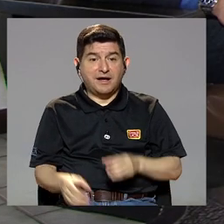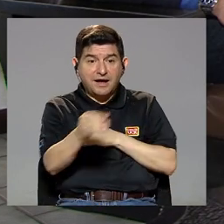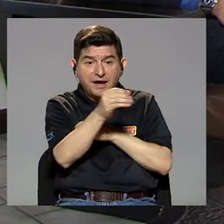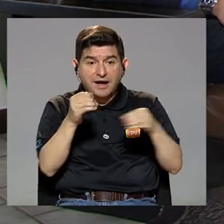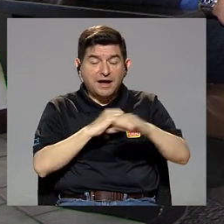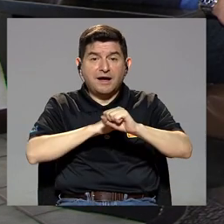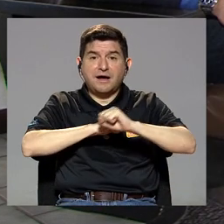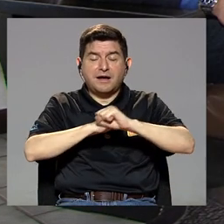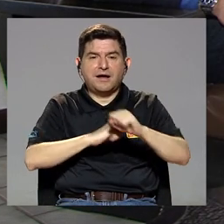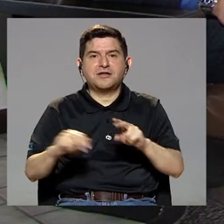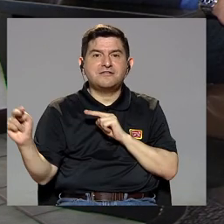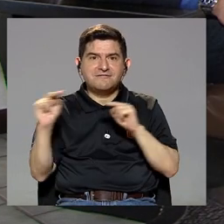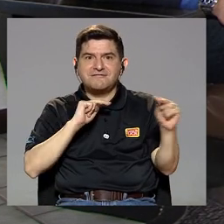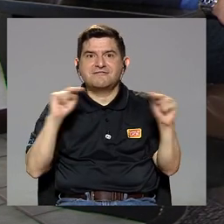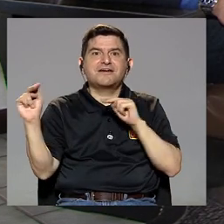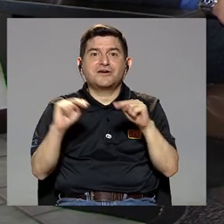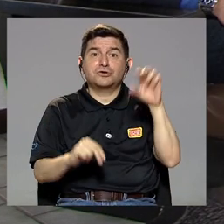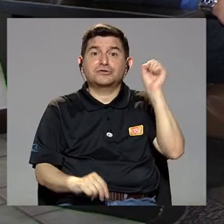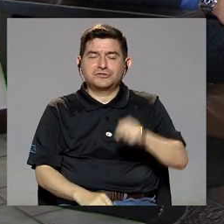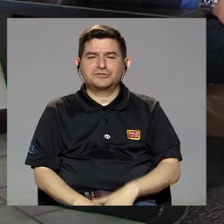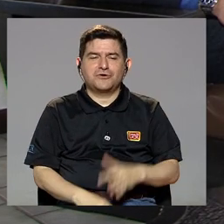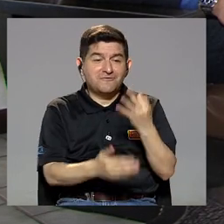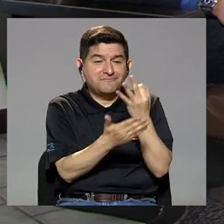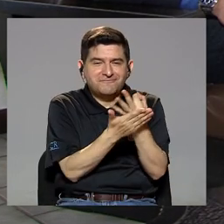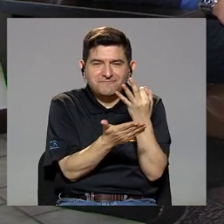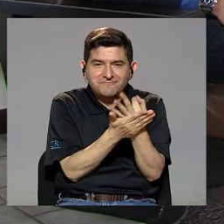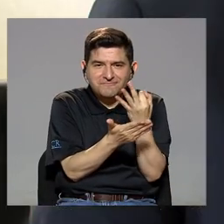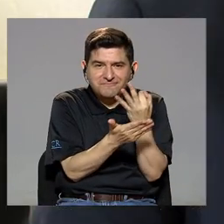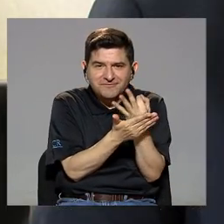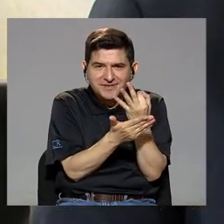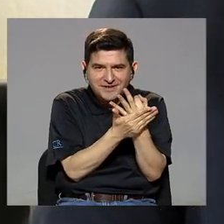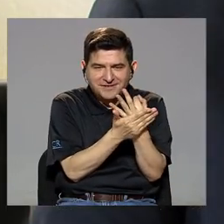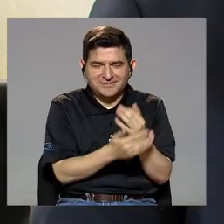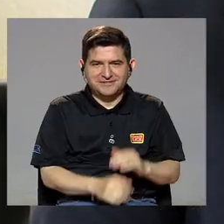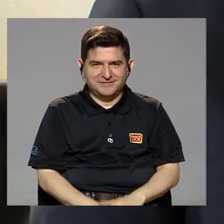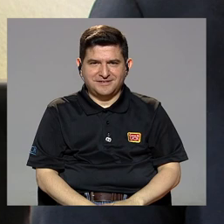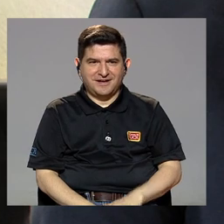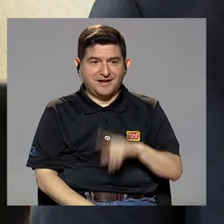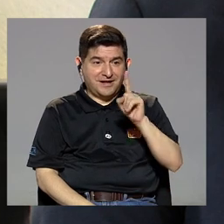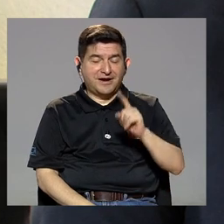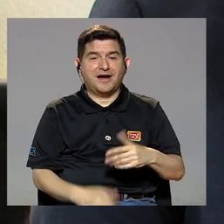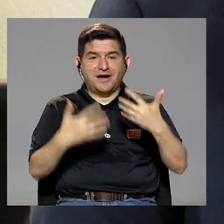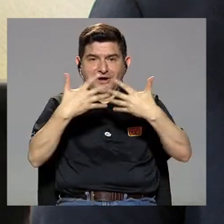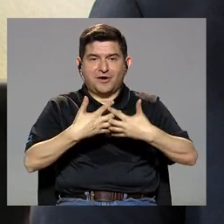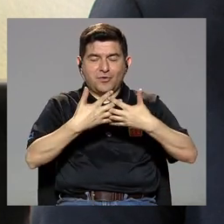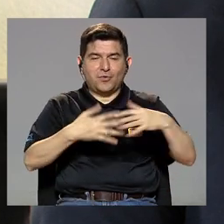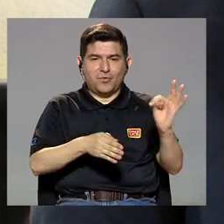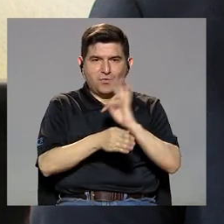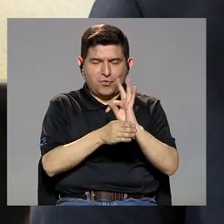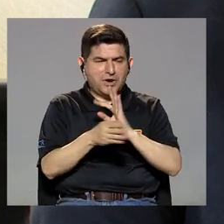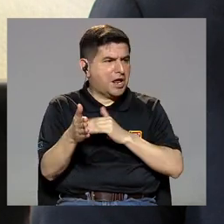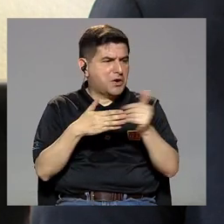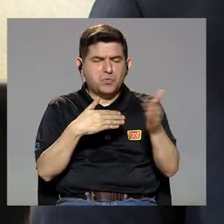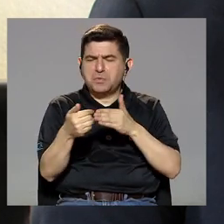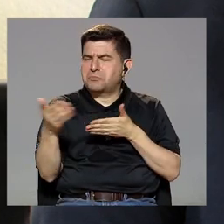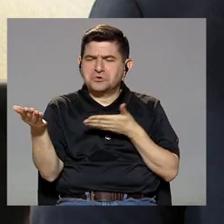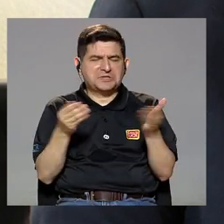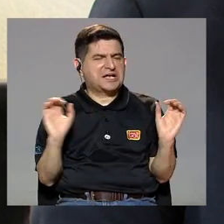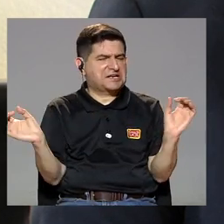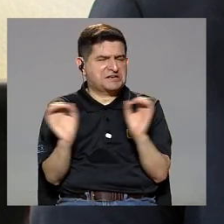más negocio financiar a una televisora aunque no sirviera para nada